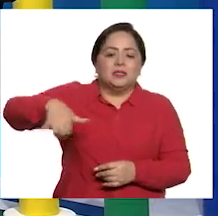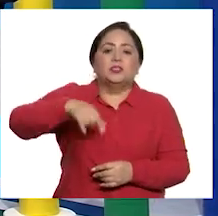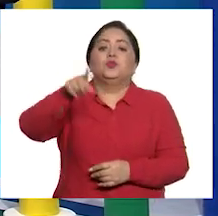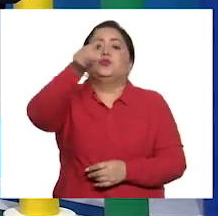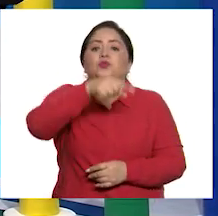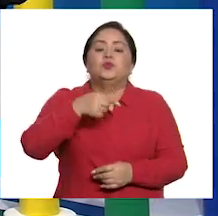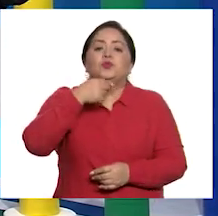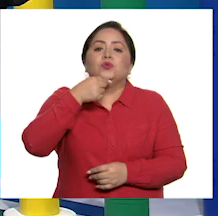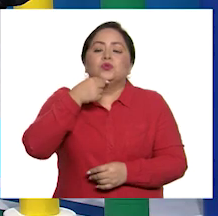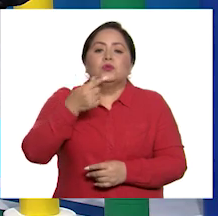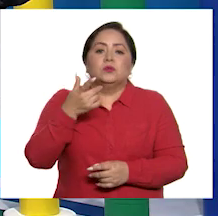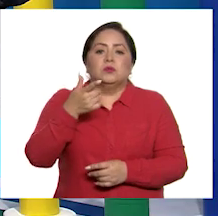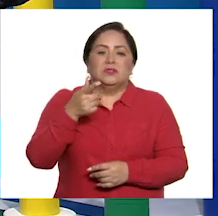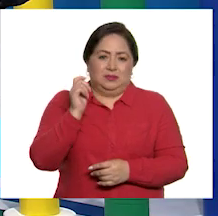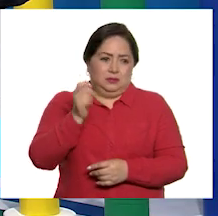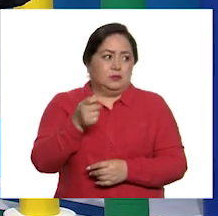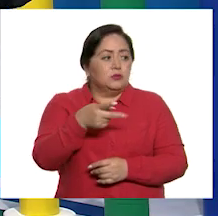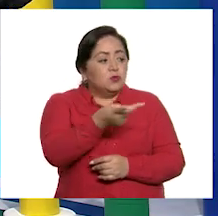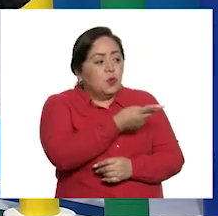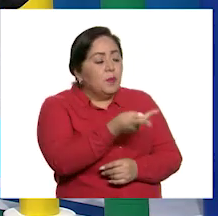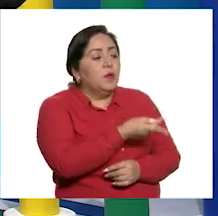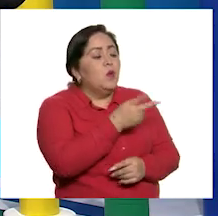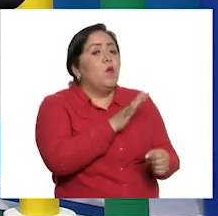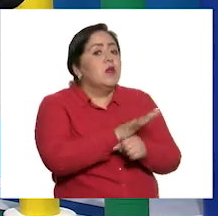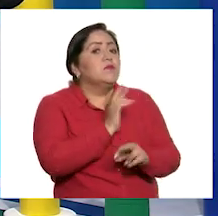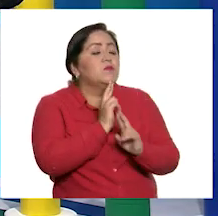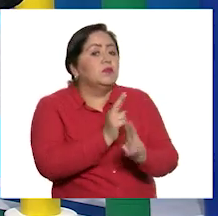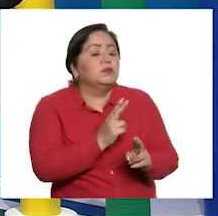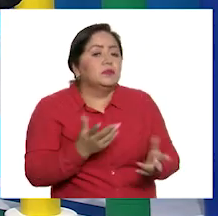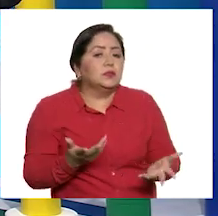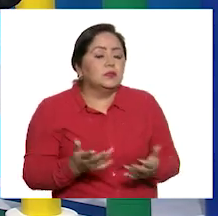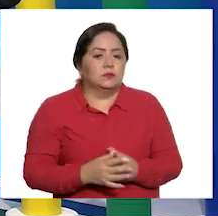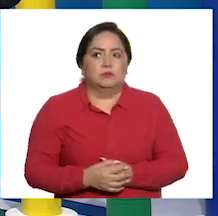y niños, Ale y Juan Carlos, ¿cuáles son sus respuestas?